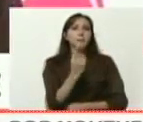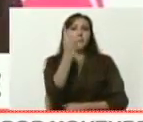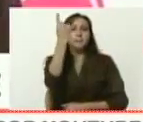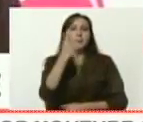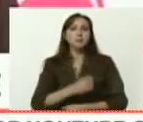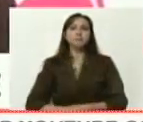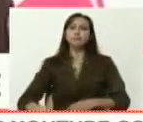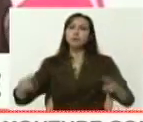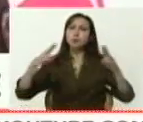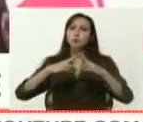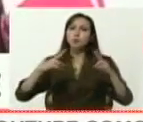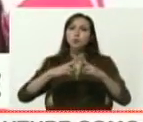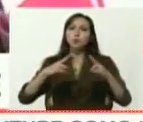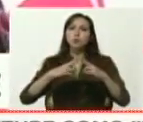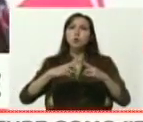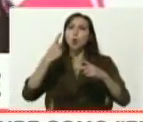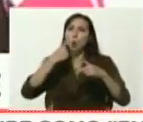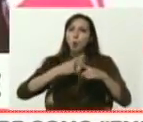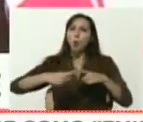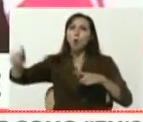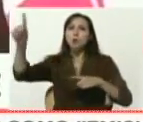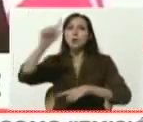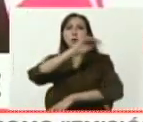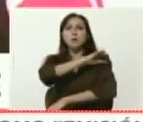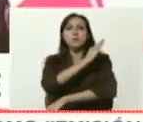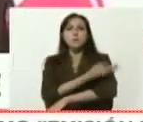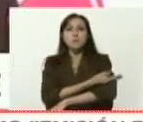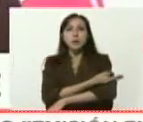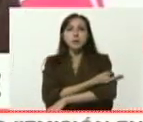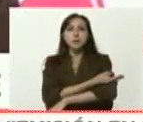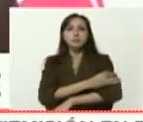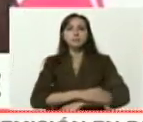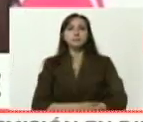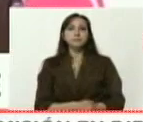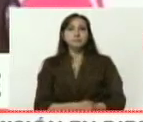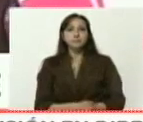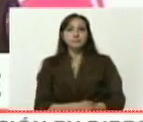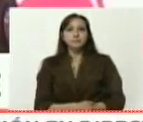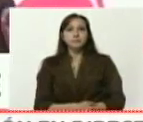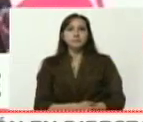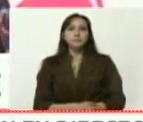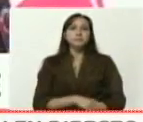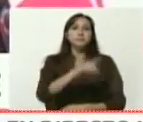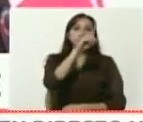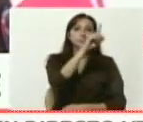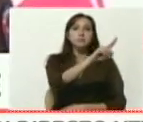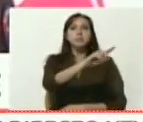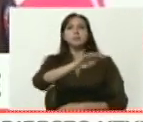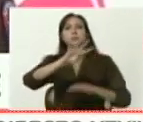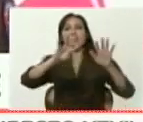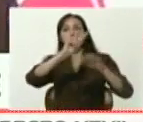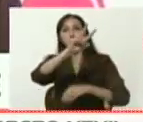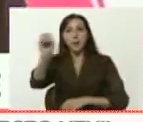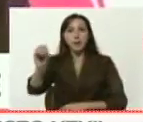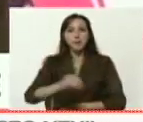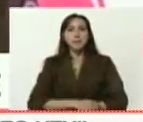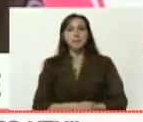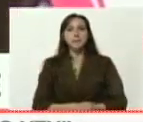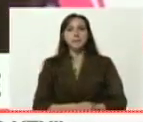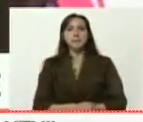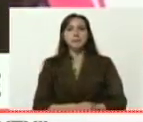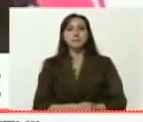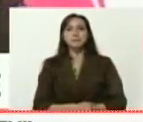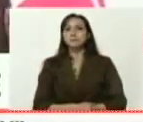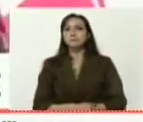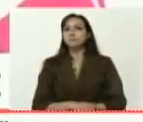reconocidos como otra fuerza, ya separándonos más para 1920. Asimismo hace la